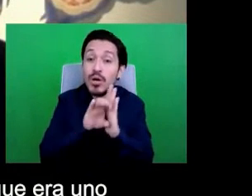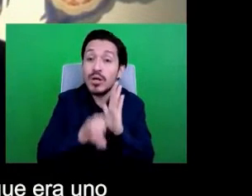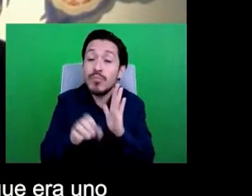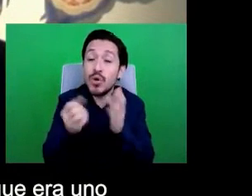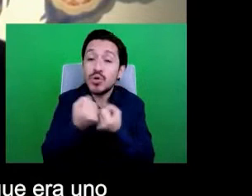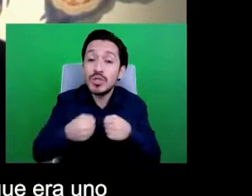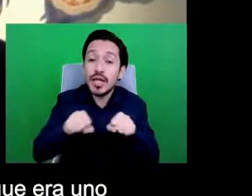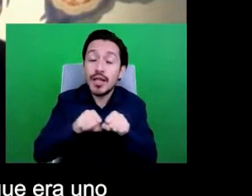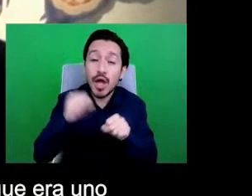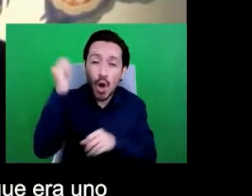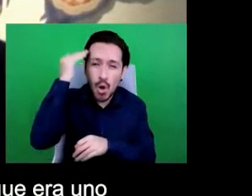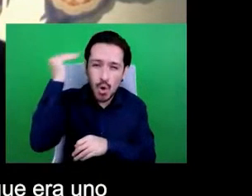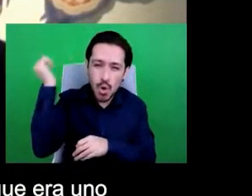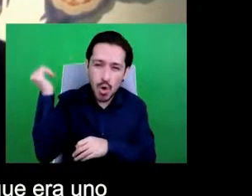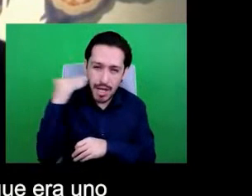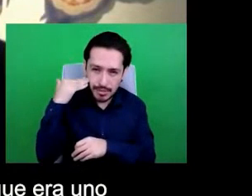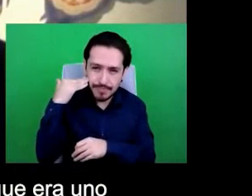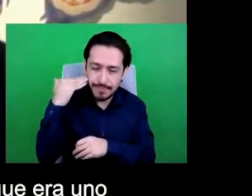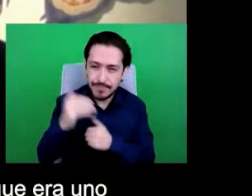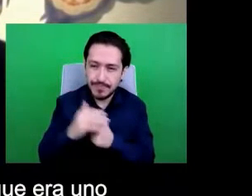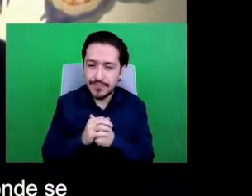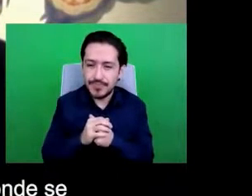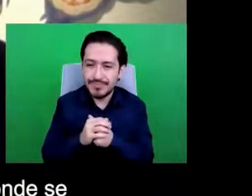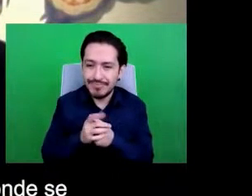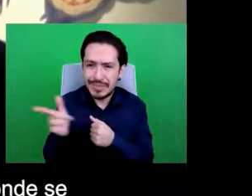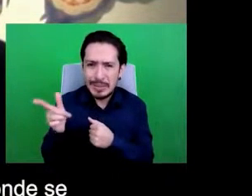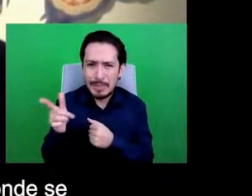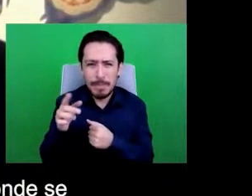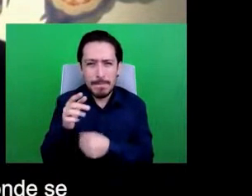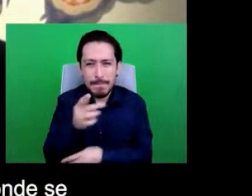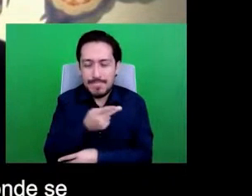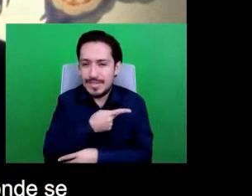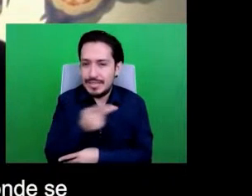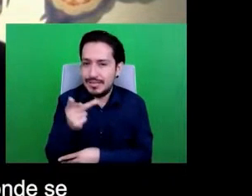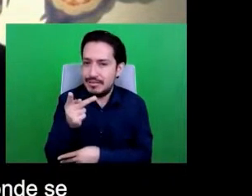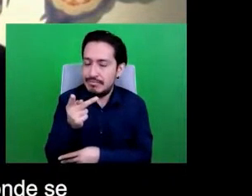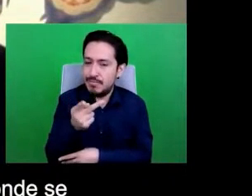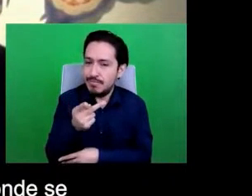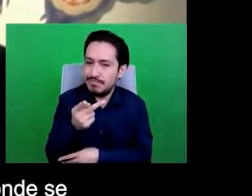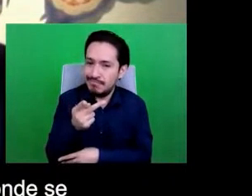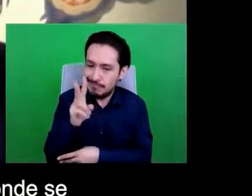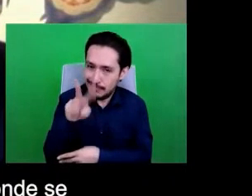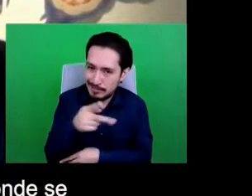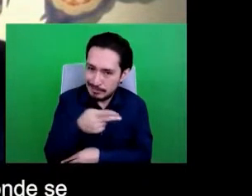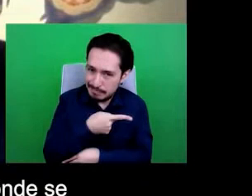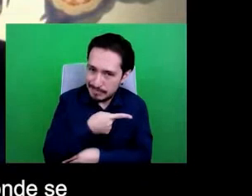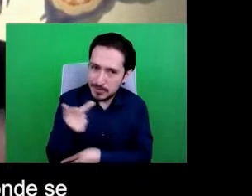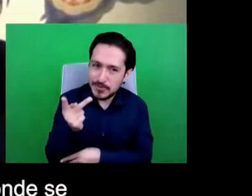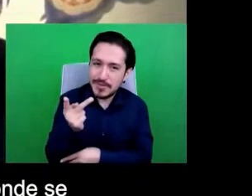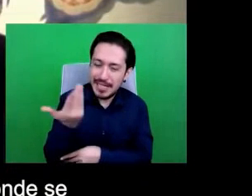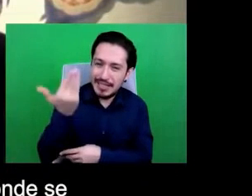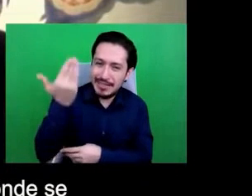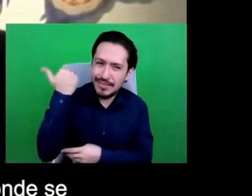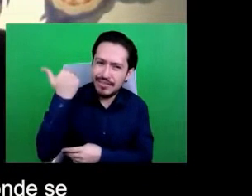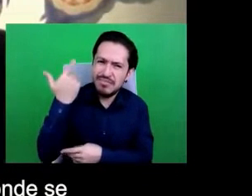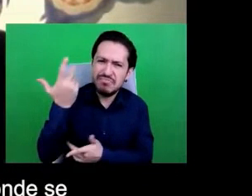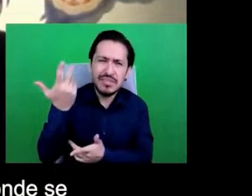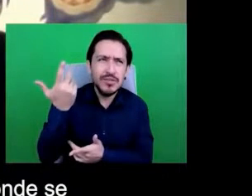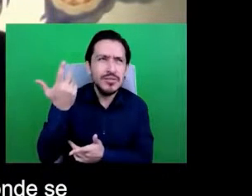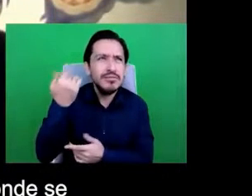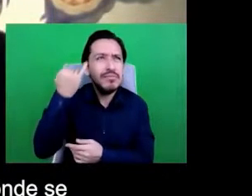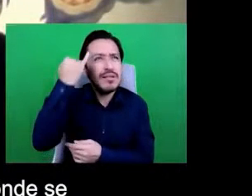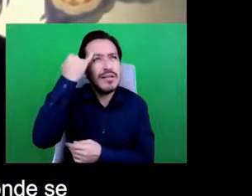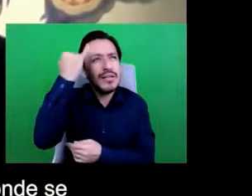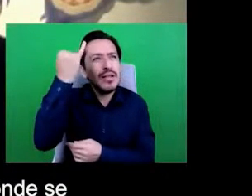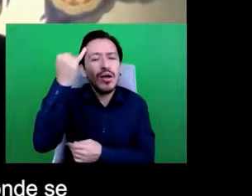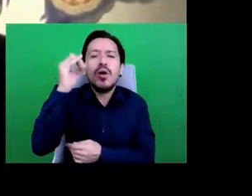que era uno de los países más pobres hace unos 20 años, decidió apoyar una política donde se